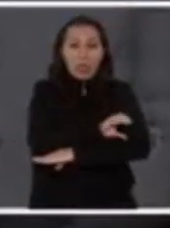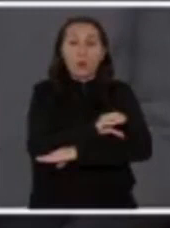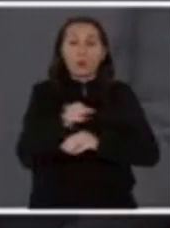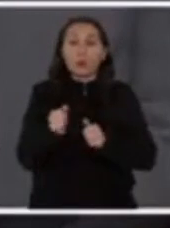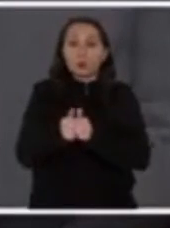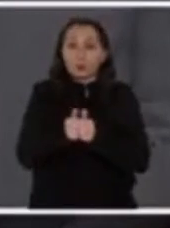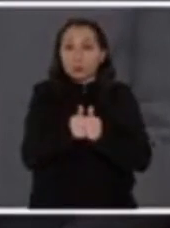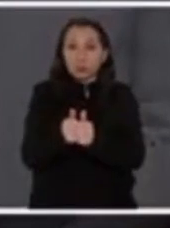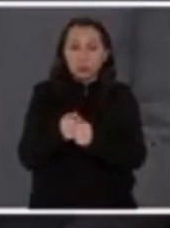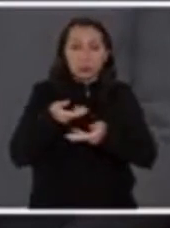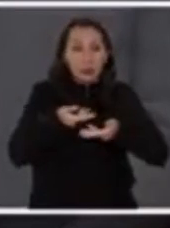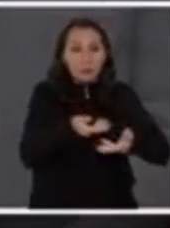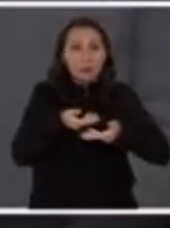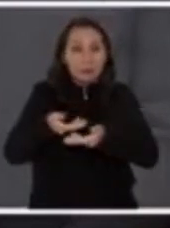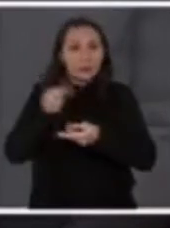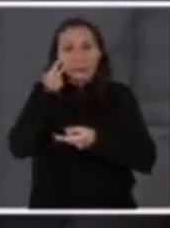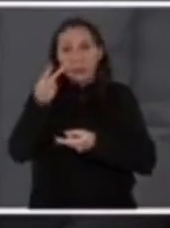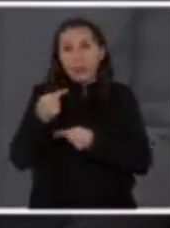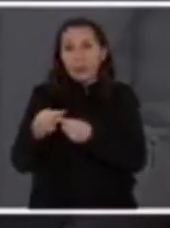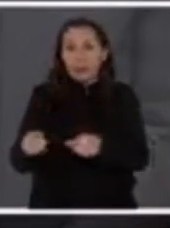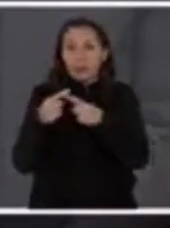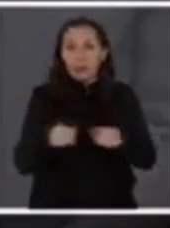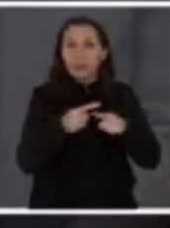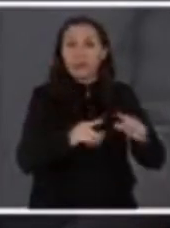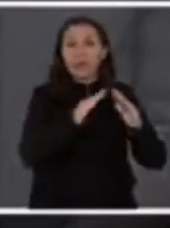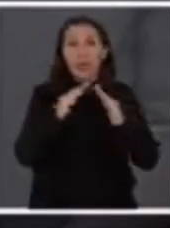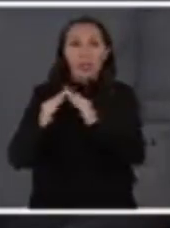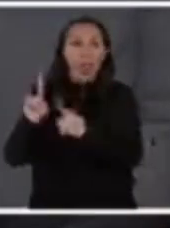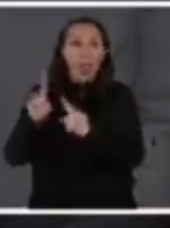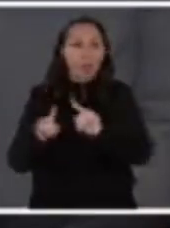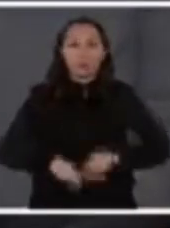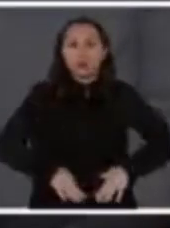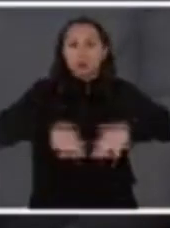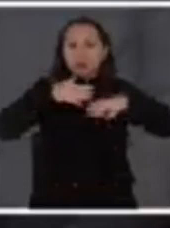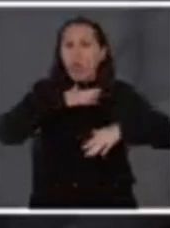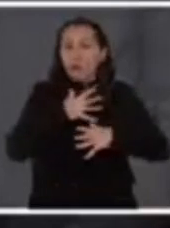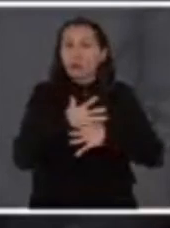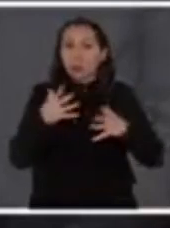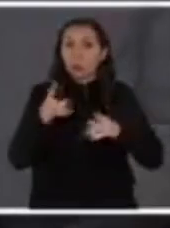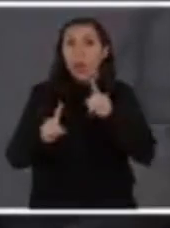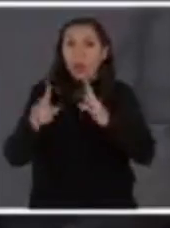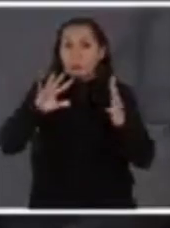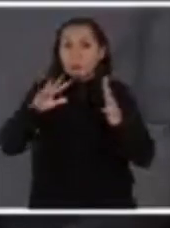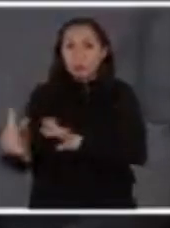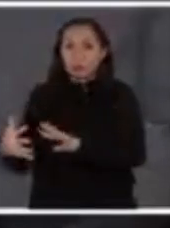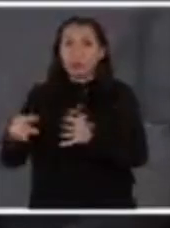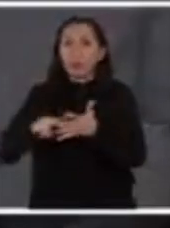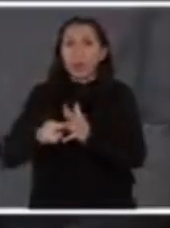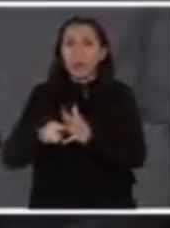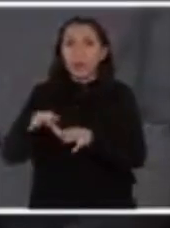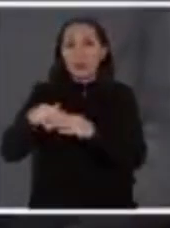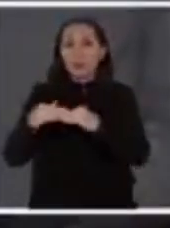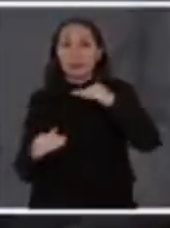donde estuvimos visitando diferentes casas, algunas totalmente anegadas, algunas incluso con daños estructurales, con